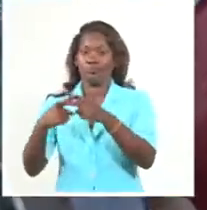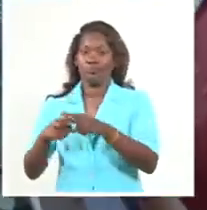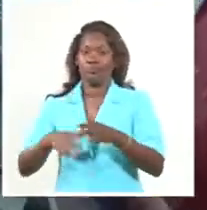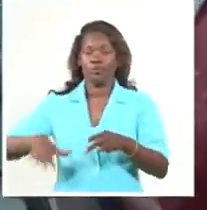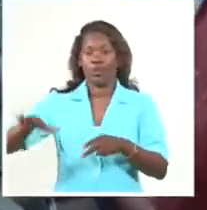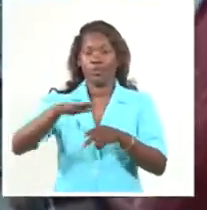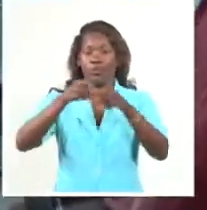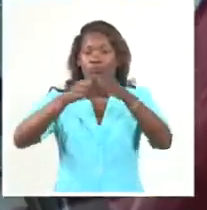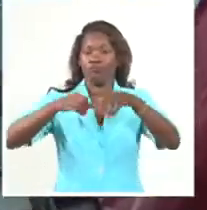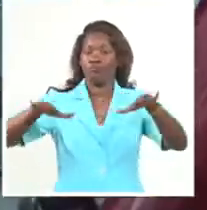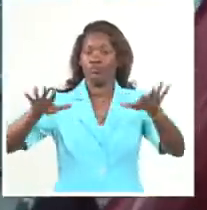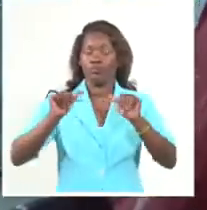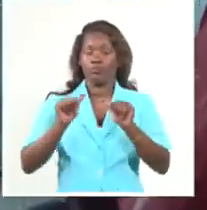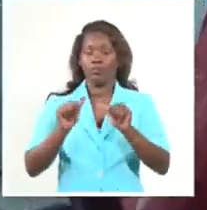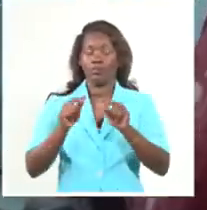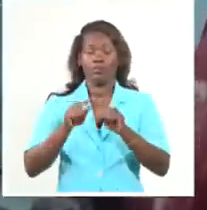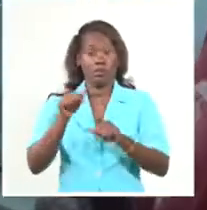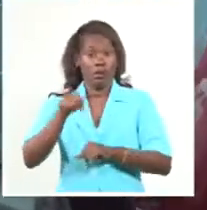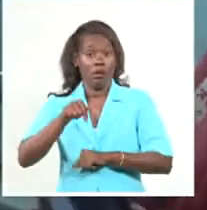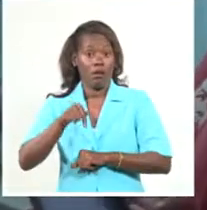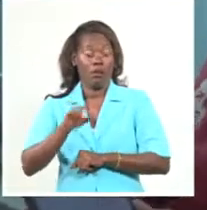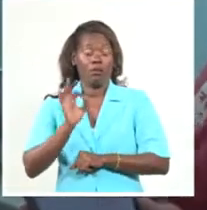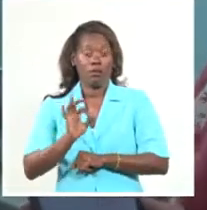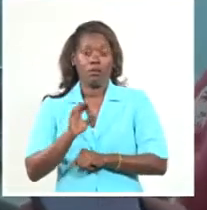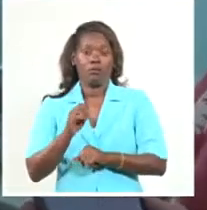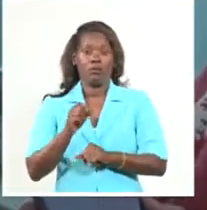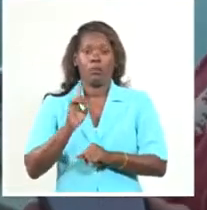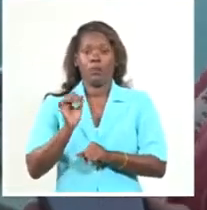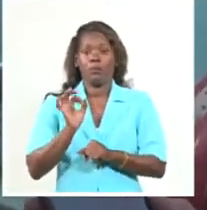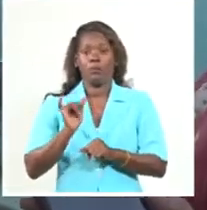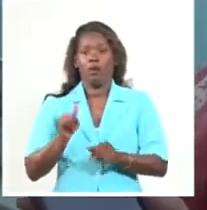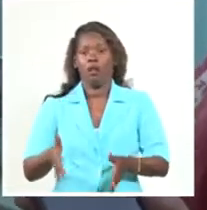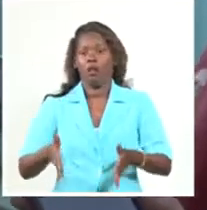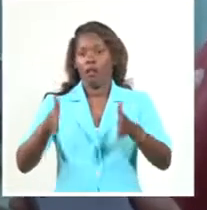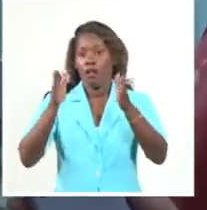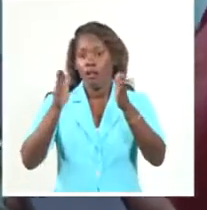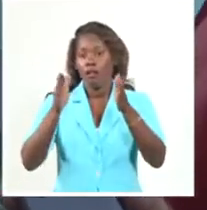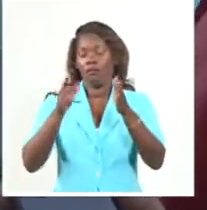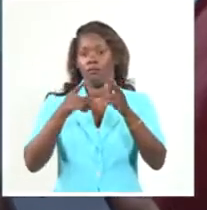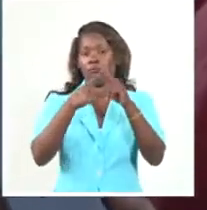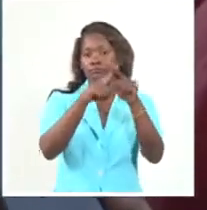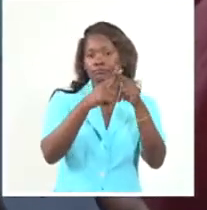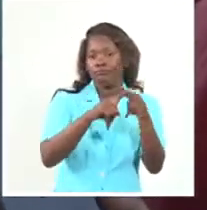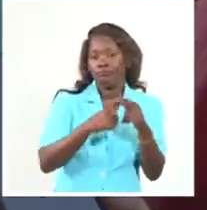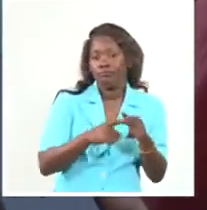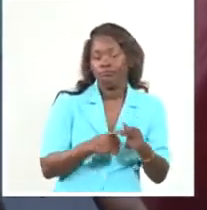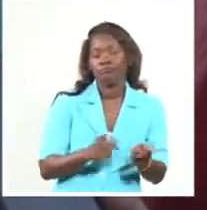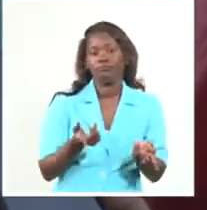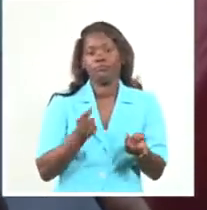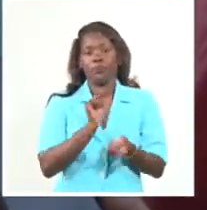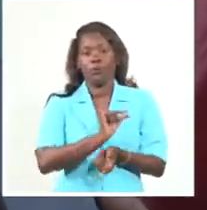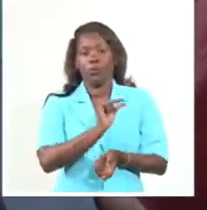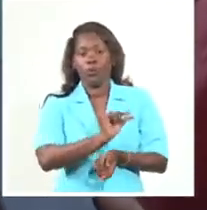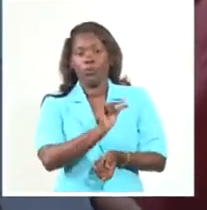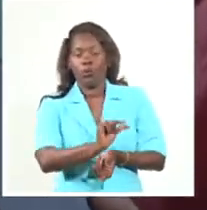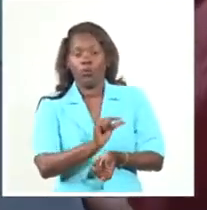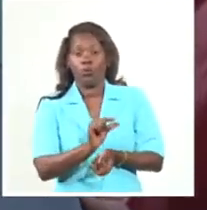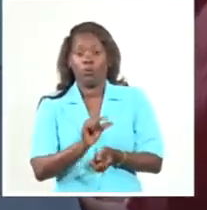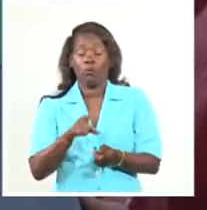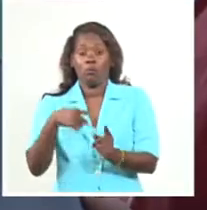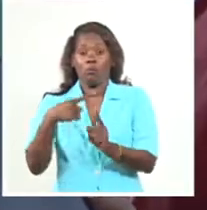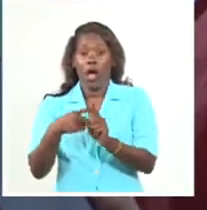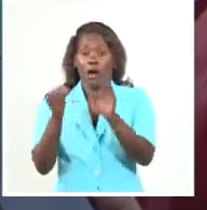Ahora, por concepto de recuperación de capacidad de las termoeléctricas, por mantenimiento y reparaciones, por concepto de recuperación de grupos